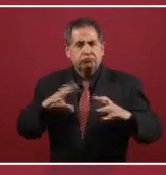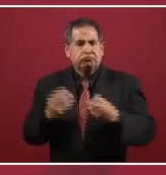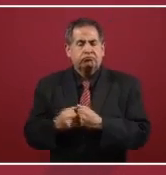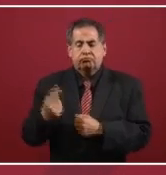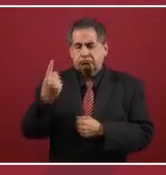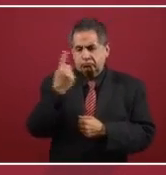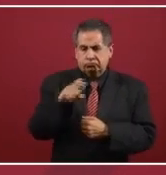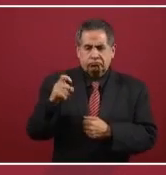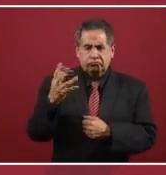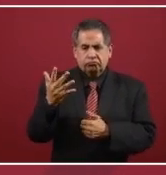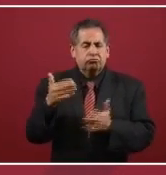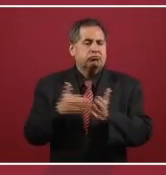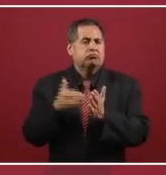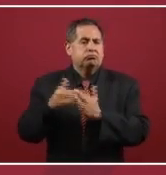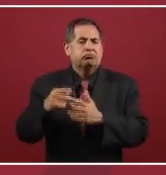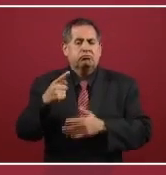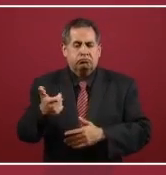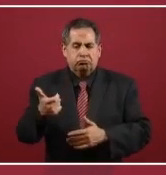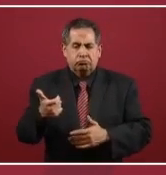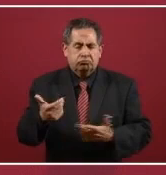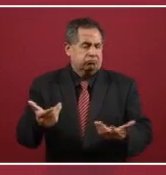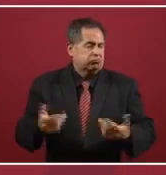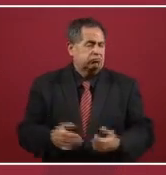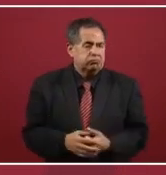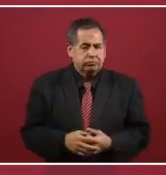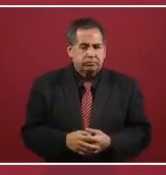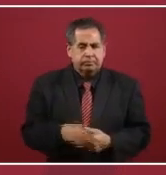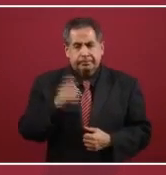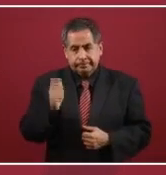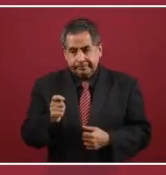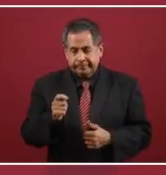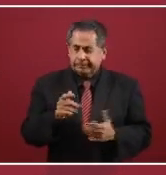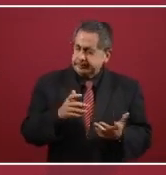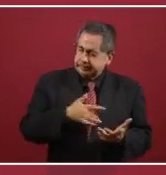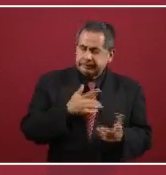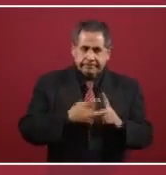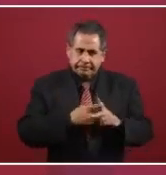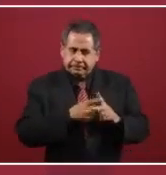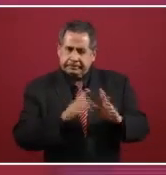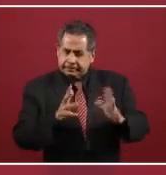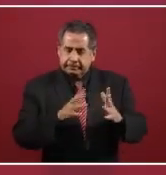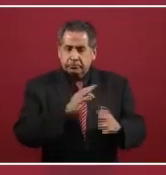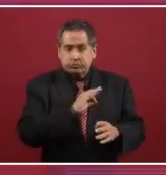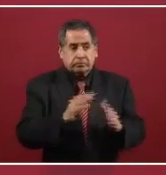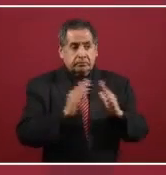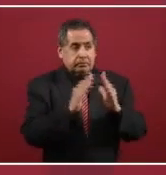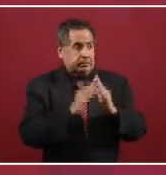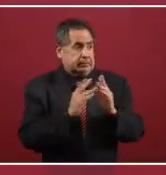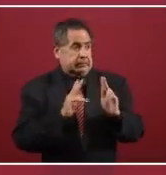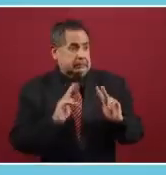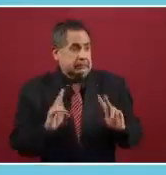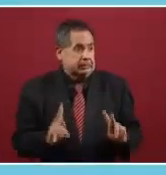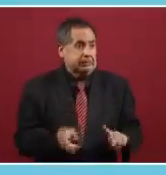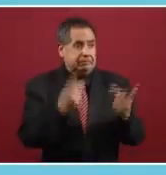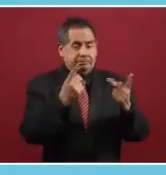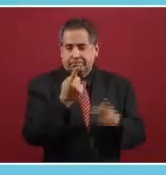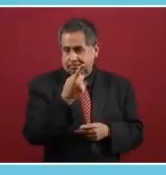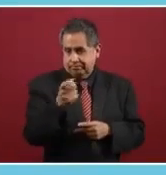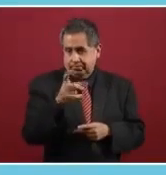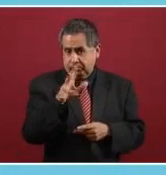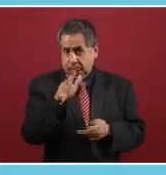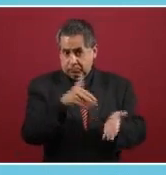150 millones de pesos, que es lo que calculamos se va a